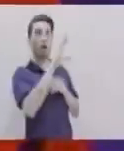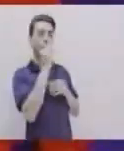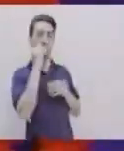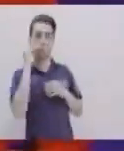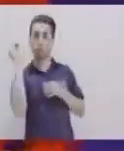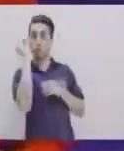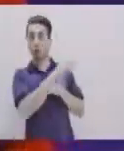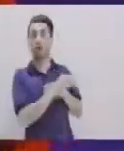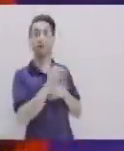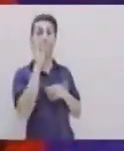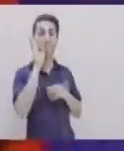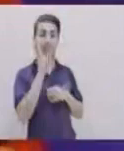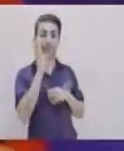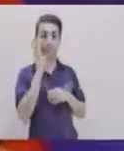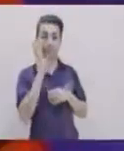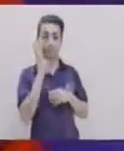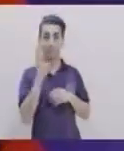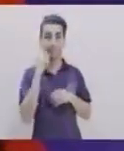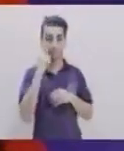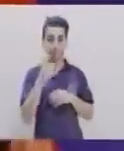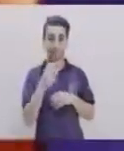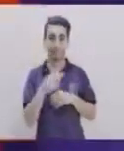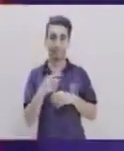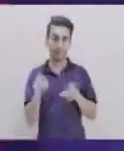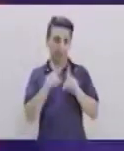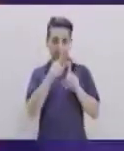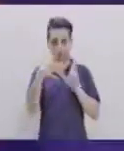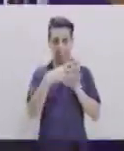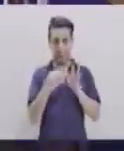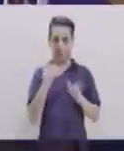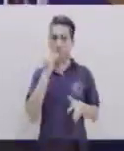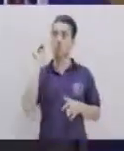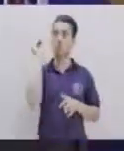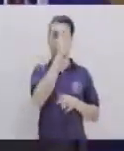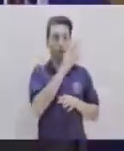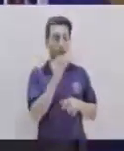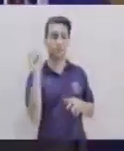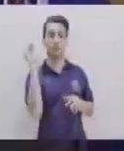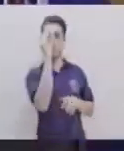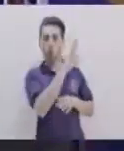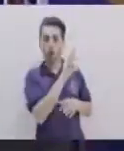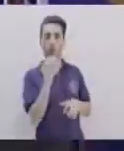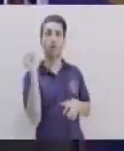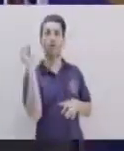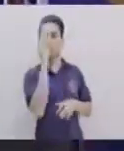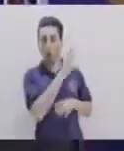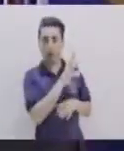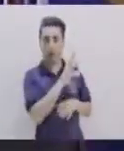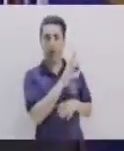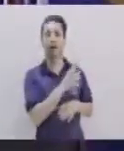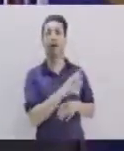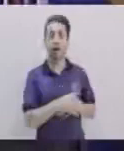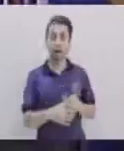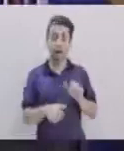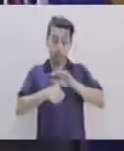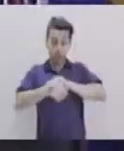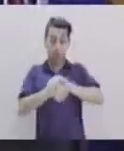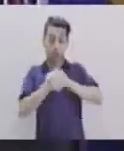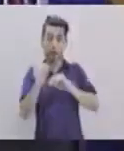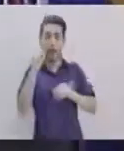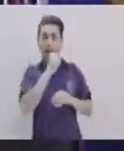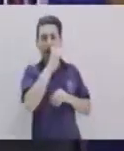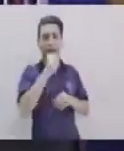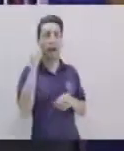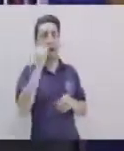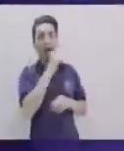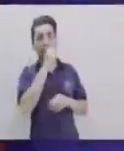vuelta. Uno, dos, tres. Muy bien. tortuga cantó una canción, miren